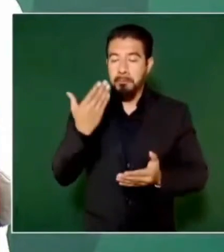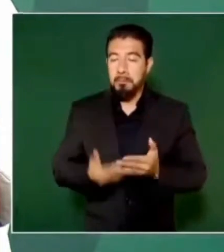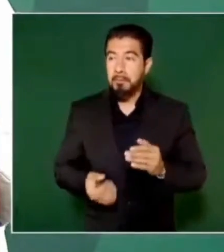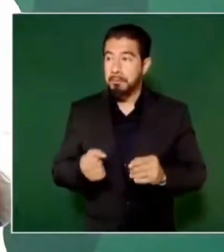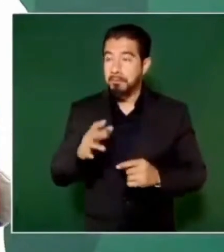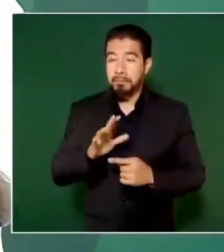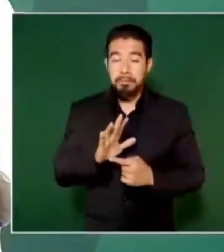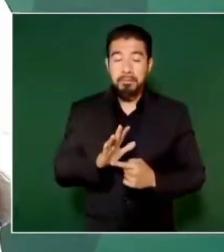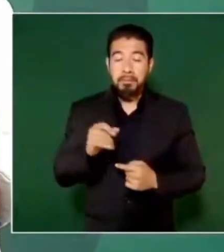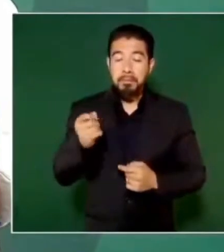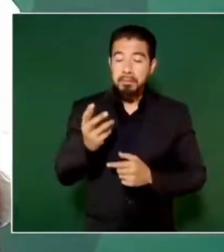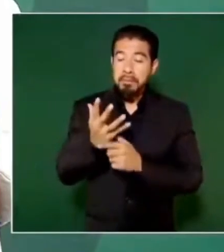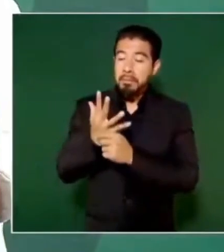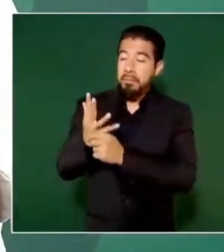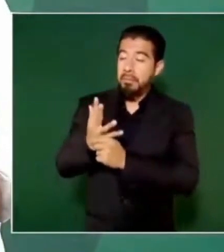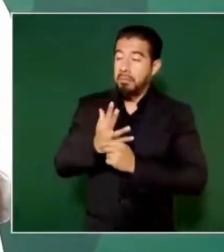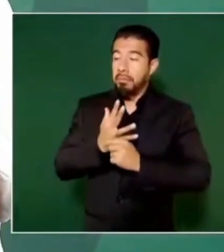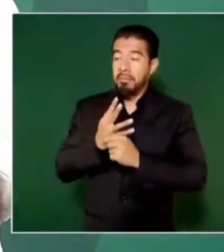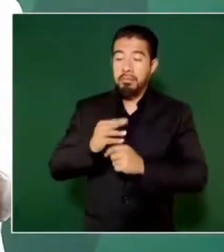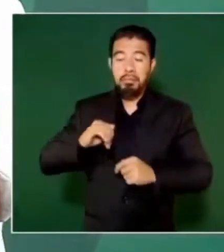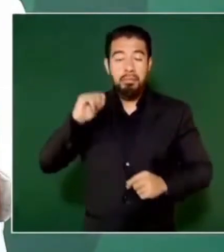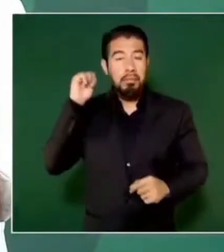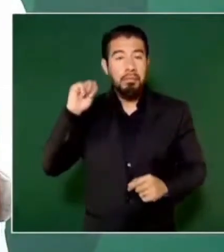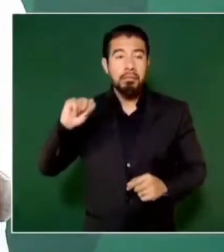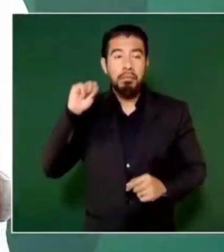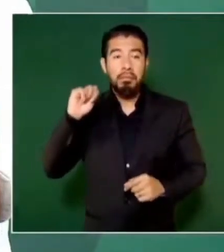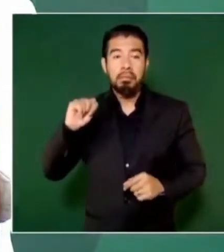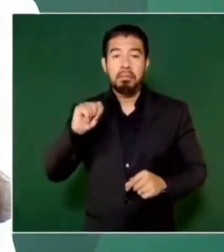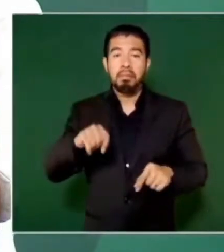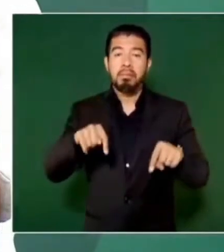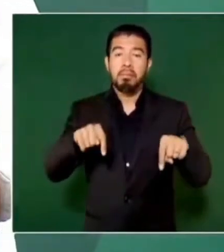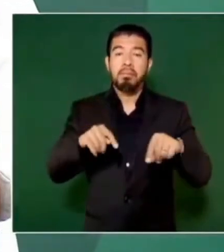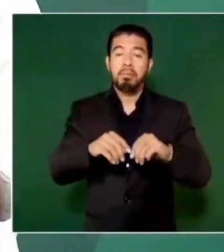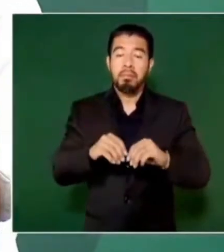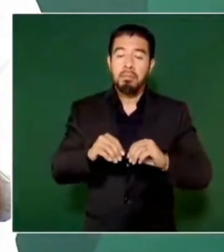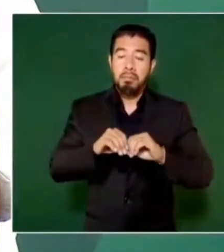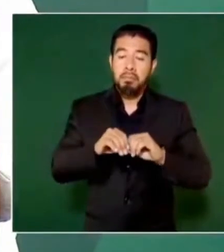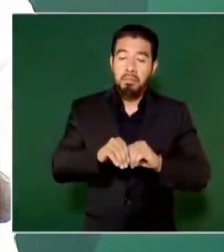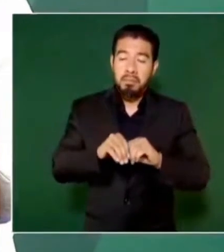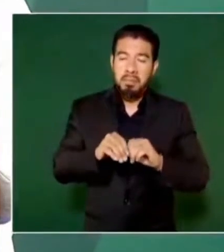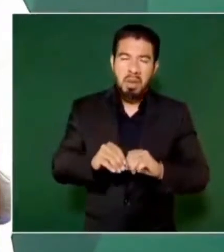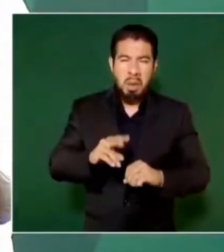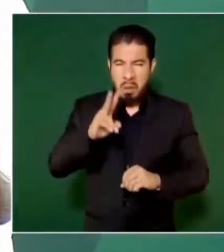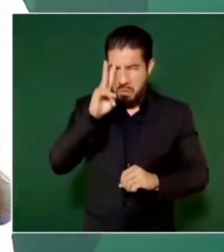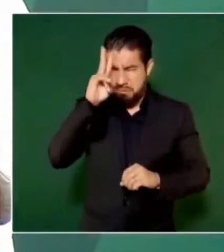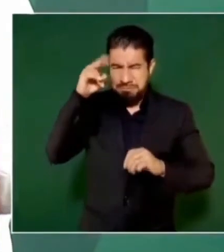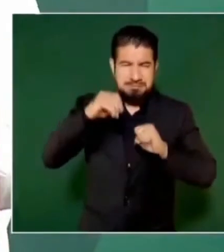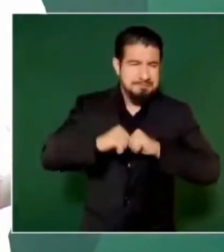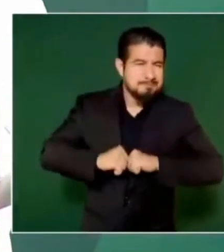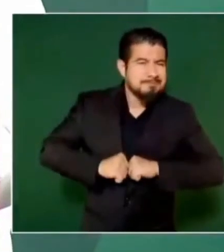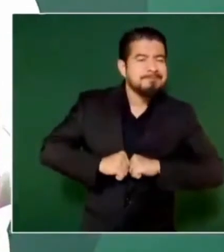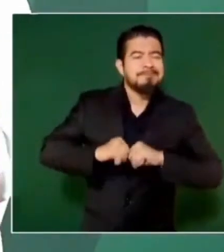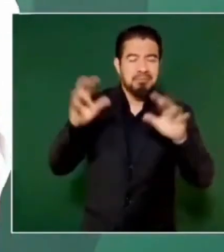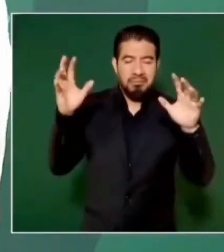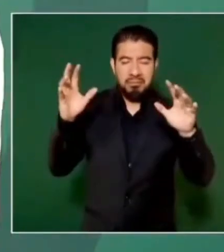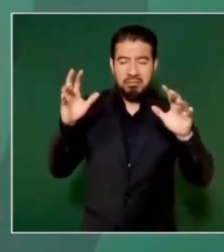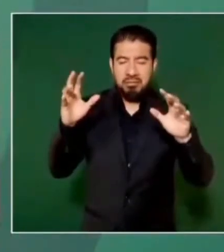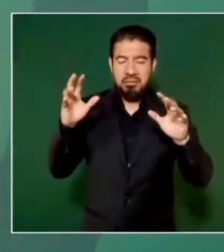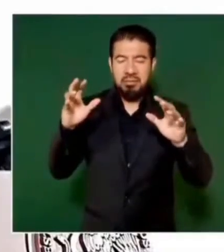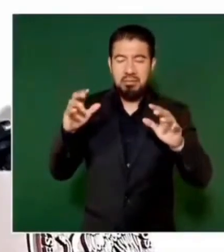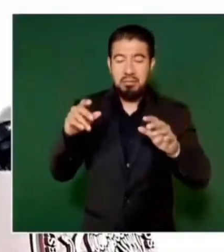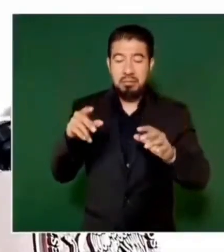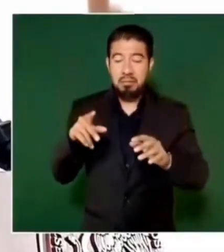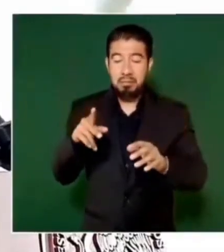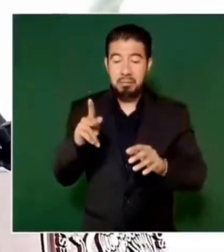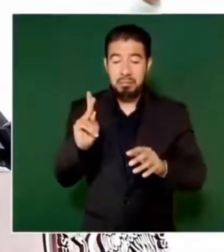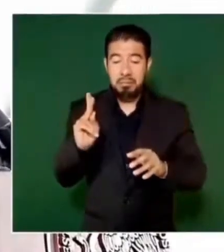para decir, en Tabasco se desbordó la violencia, y si le agregan, y